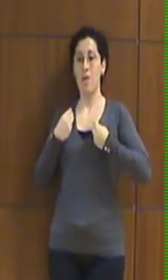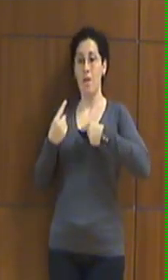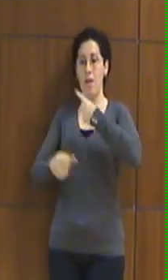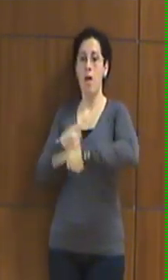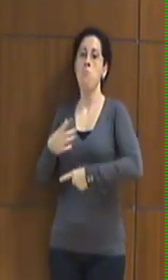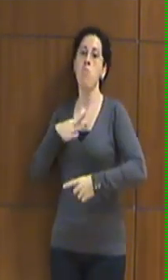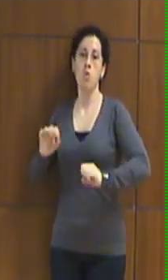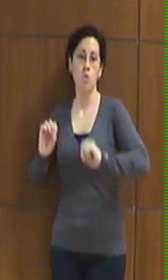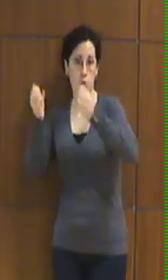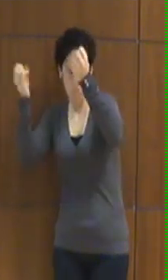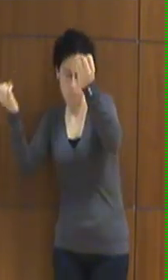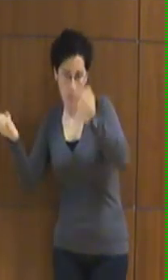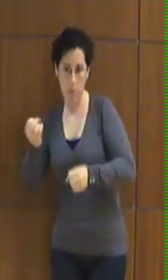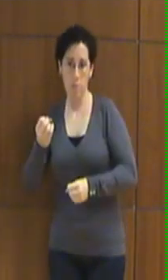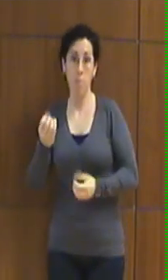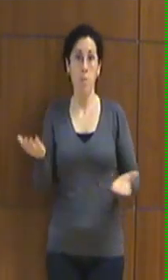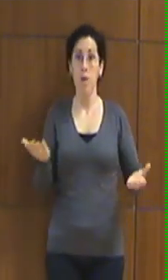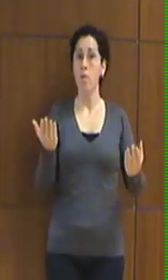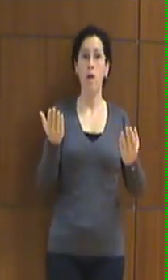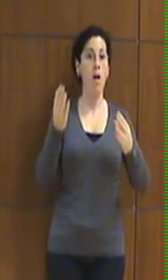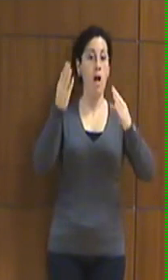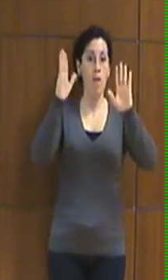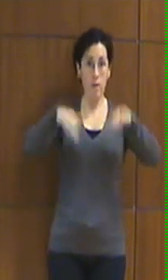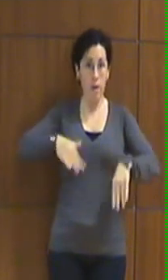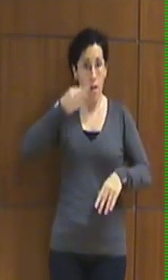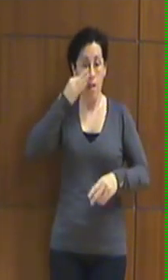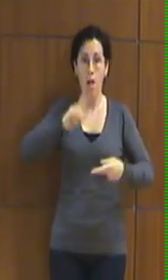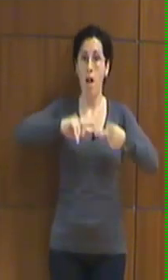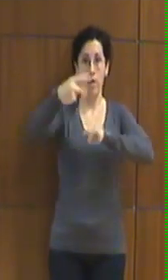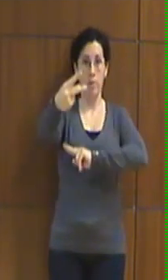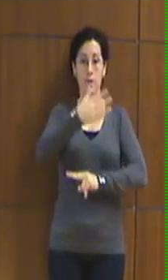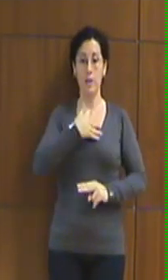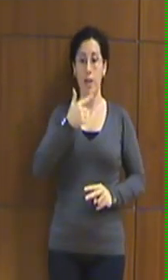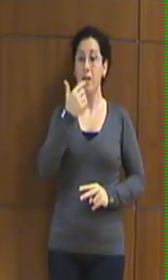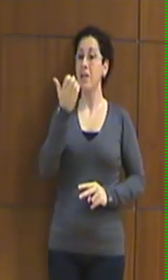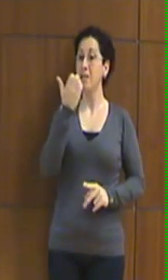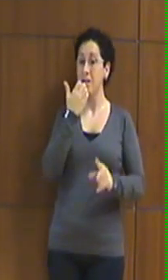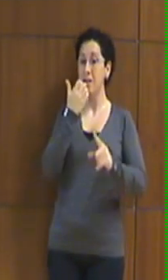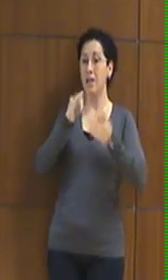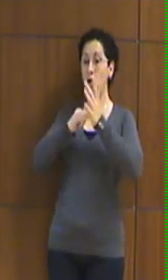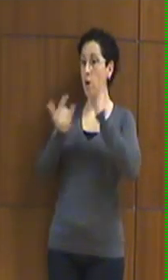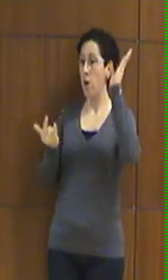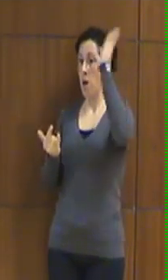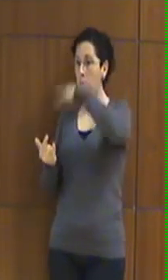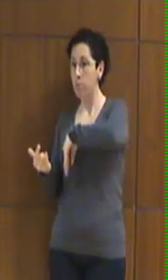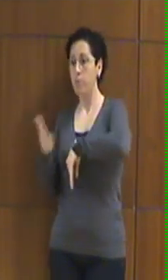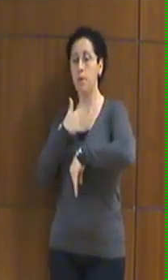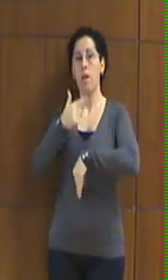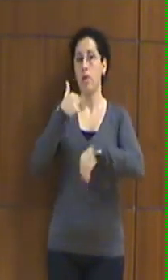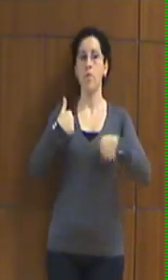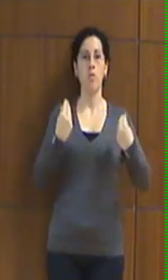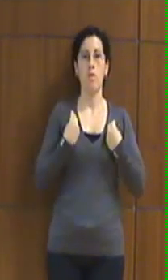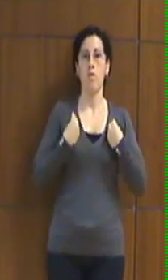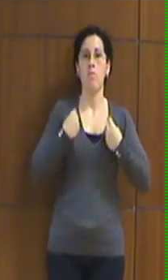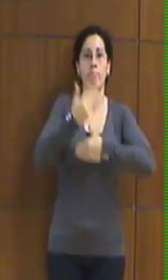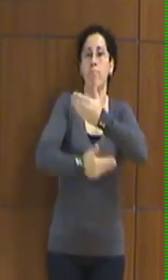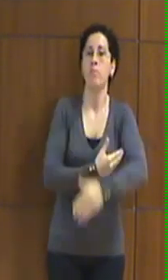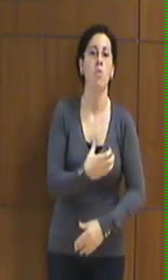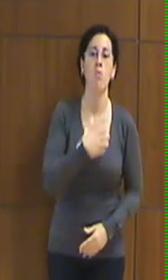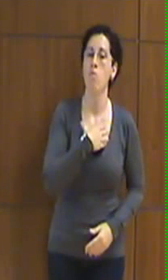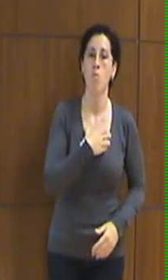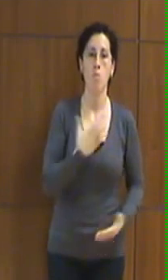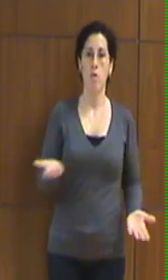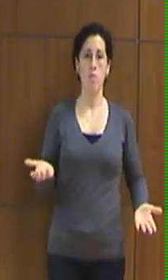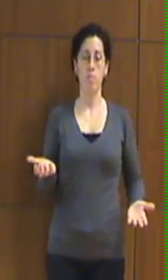haber tecnologías que no te permiten sobrevivir si no las tienes. O sea, es que antes ocurrió, ¿no? Cuando el tema de la